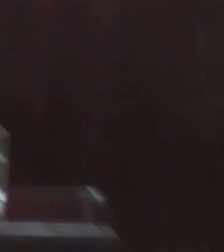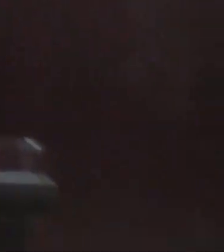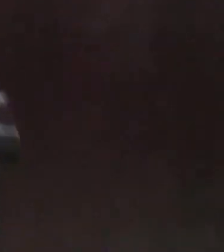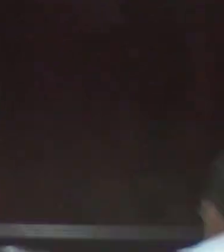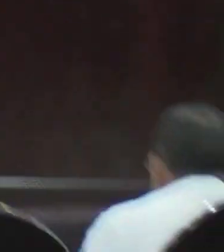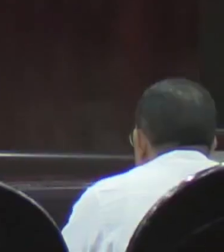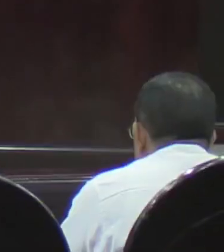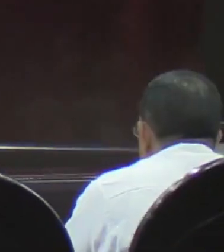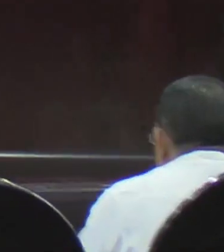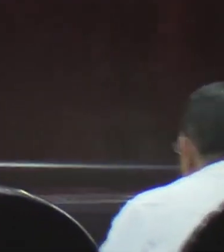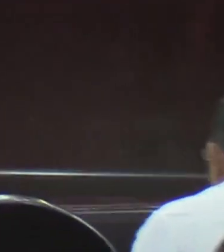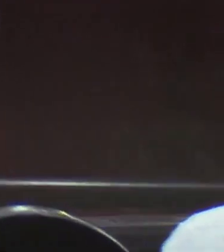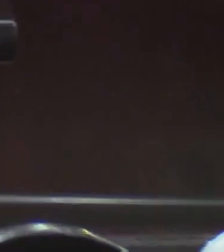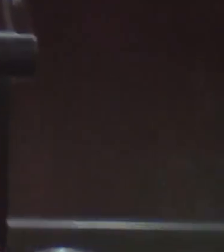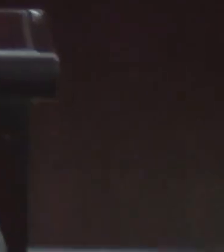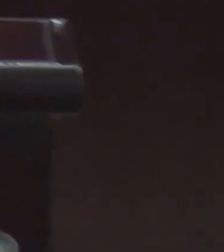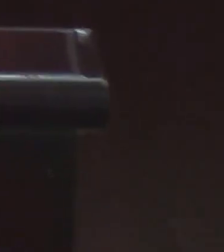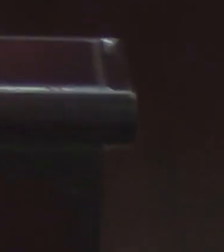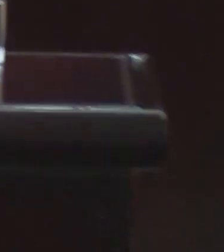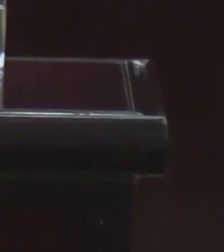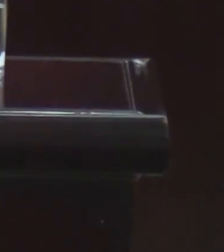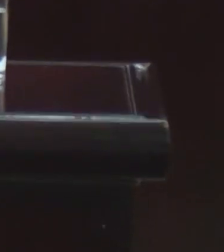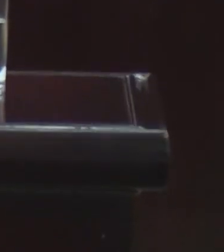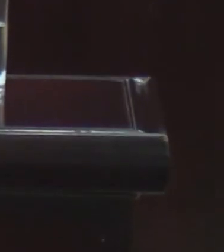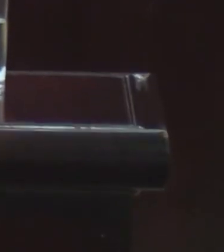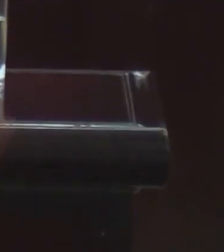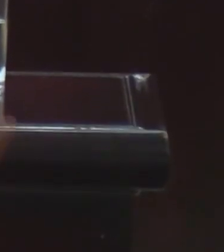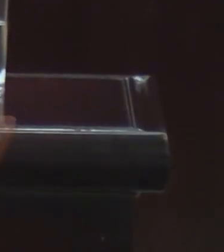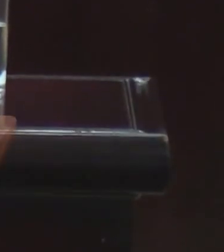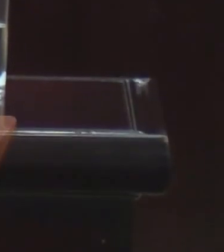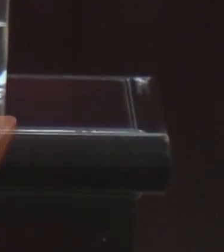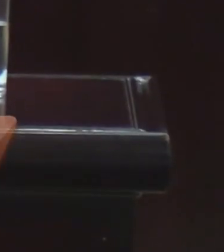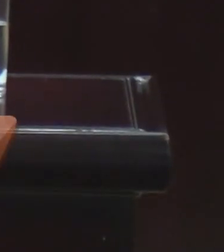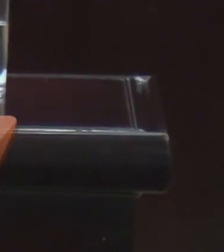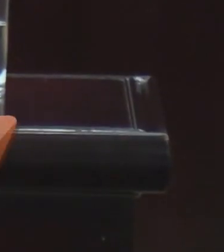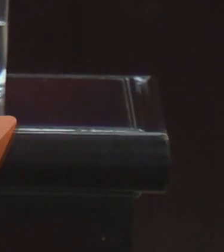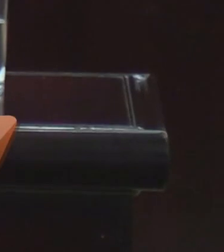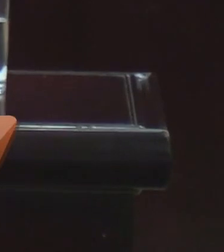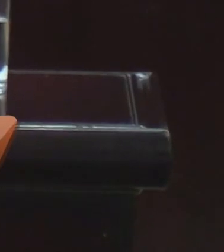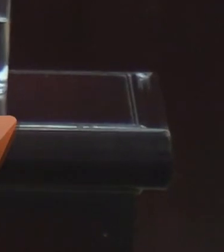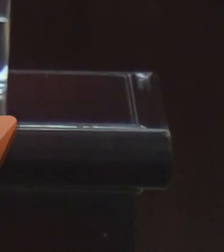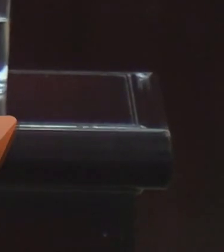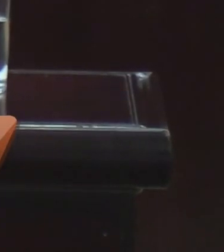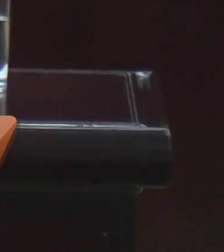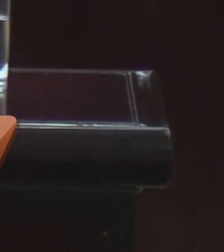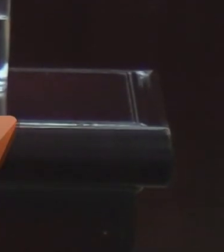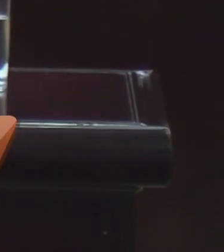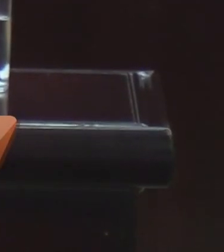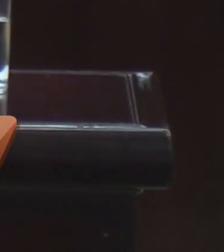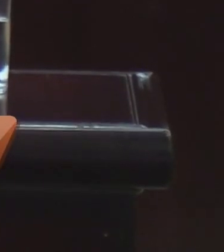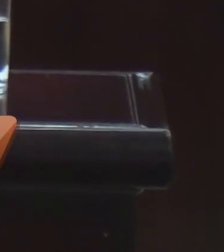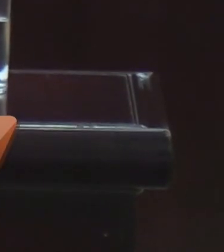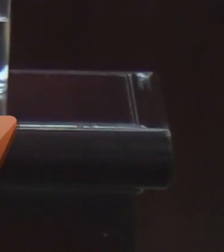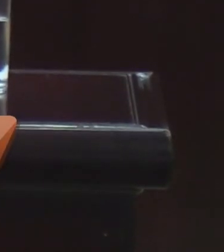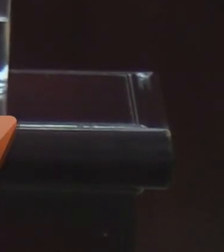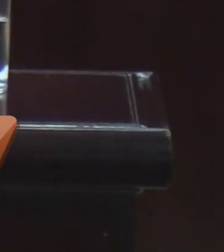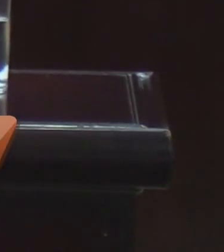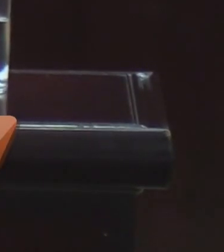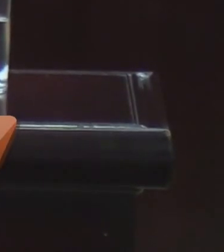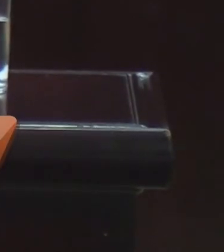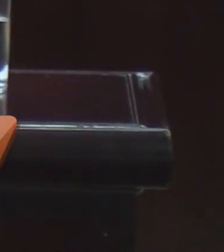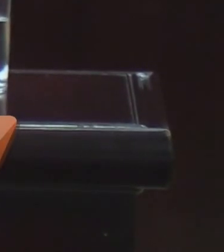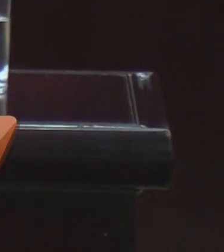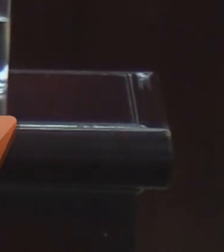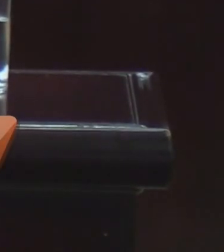cuenta con su permiso diputada presidenta ciudadanos diputados integrantes de laa